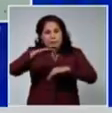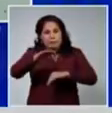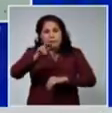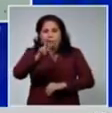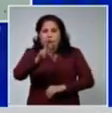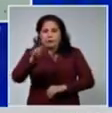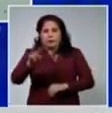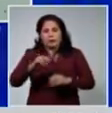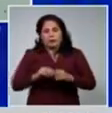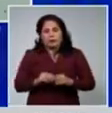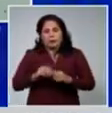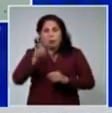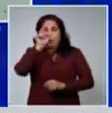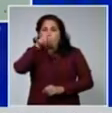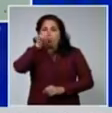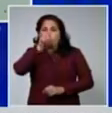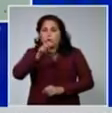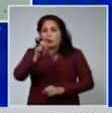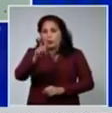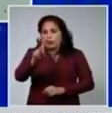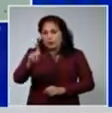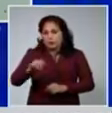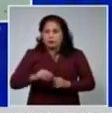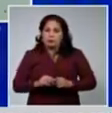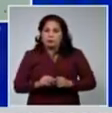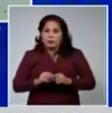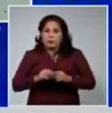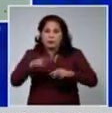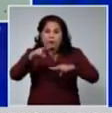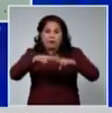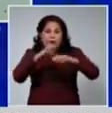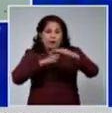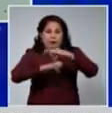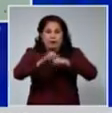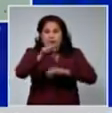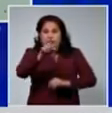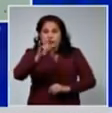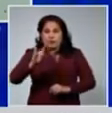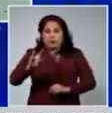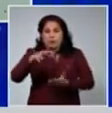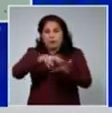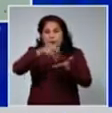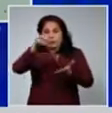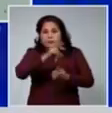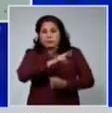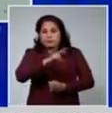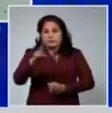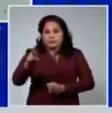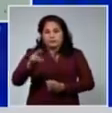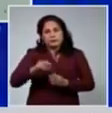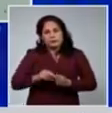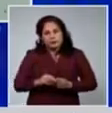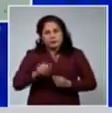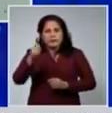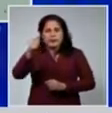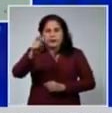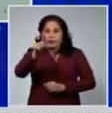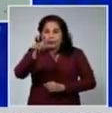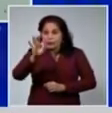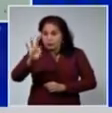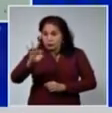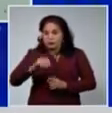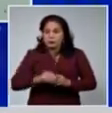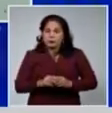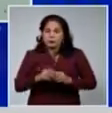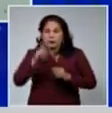corto revertir a ganar hasta decidió aplazar la renuncia 18 la